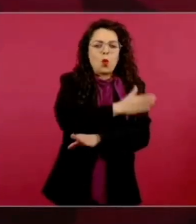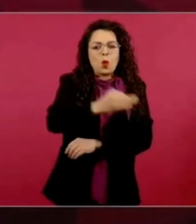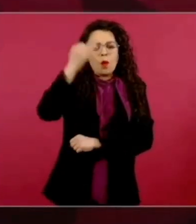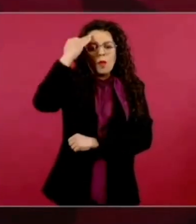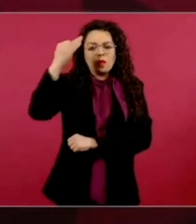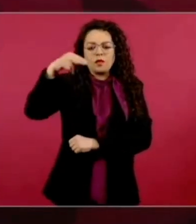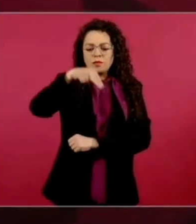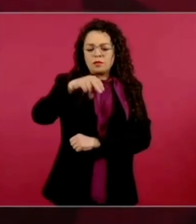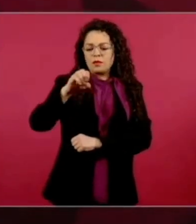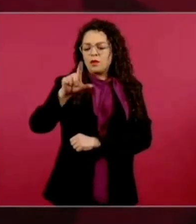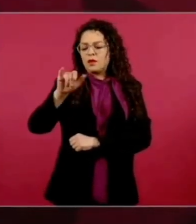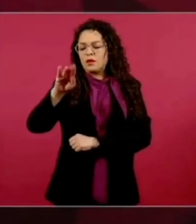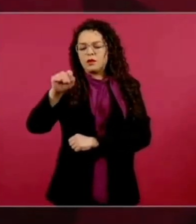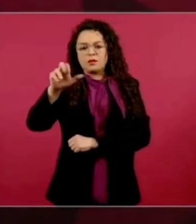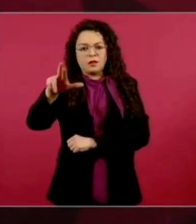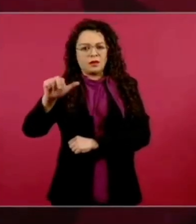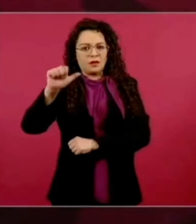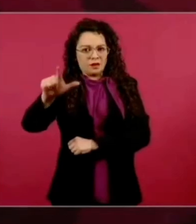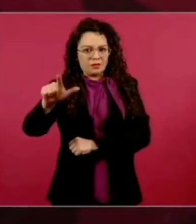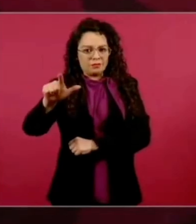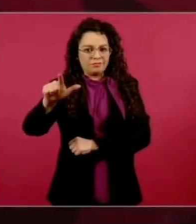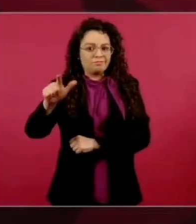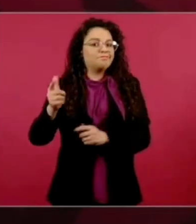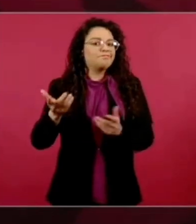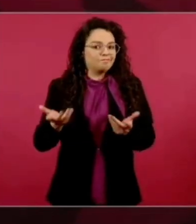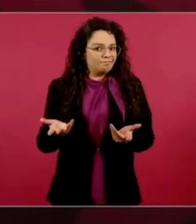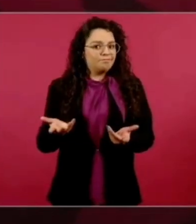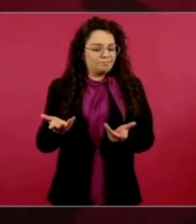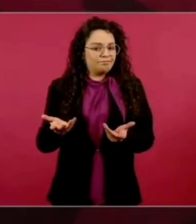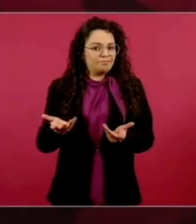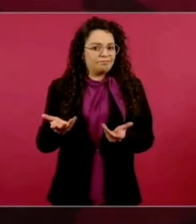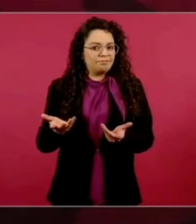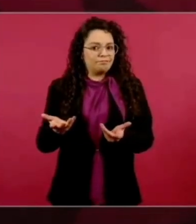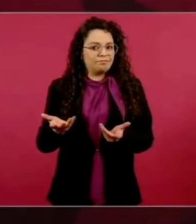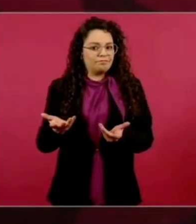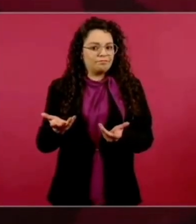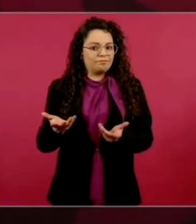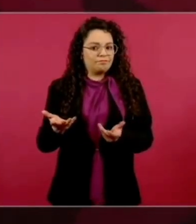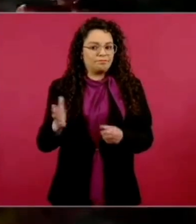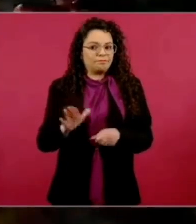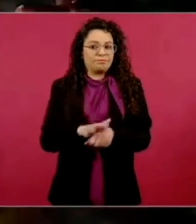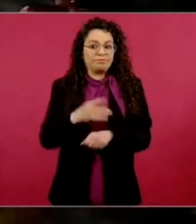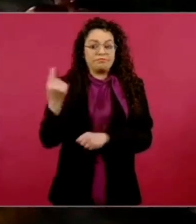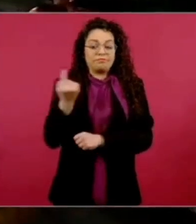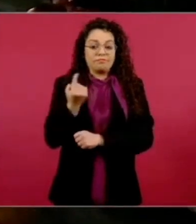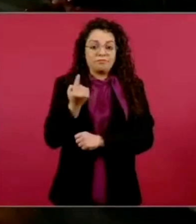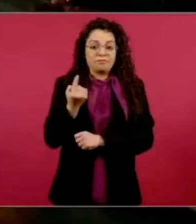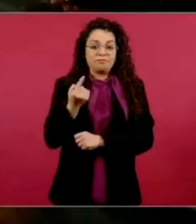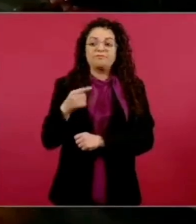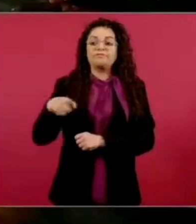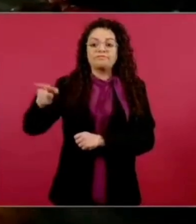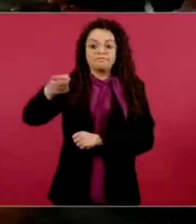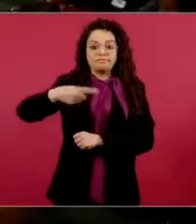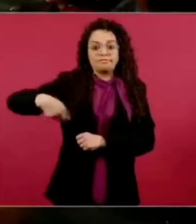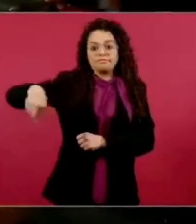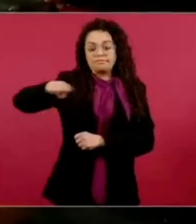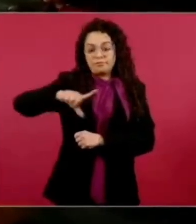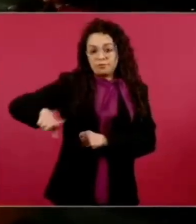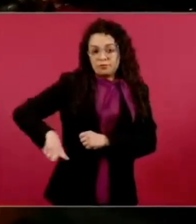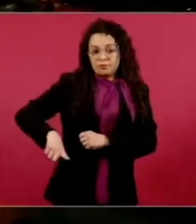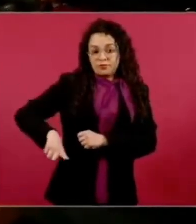cuando se tomó por asalto el